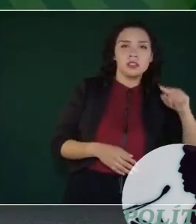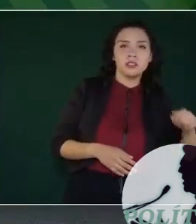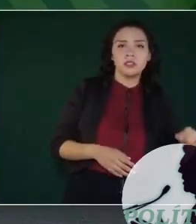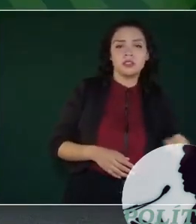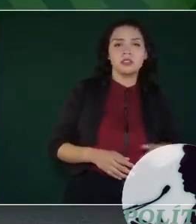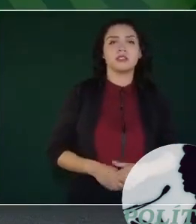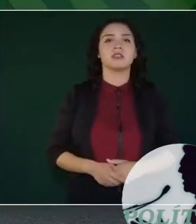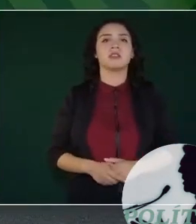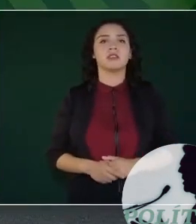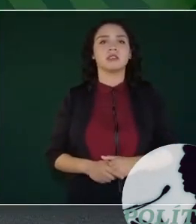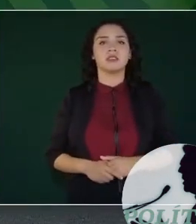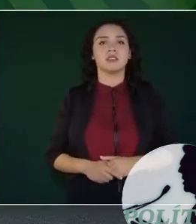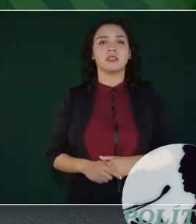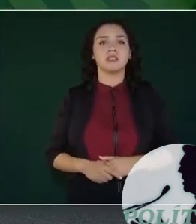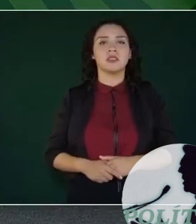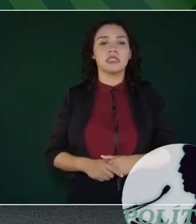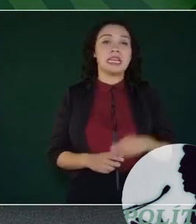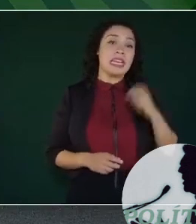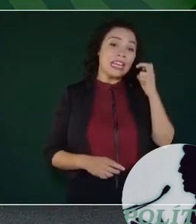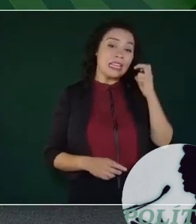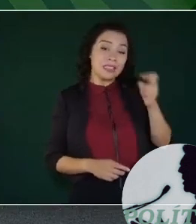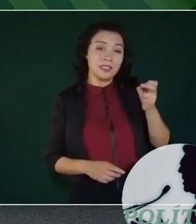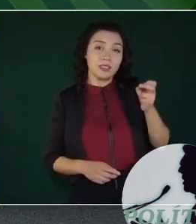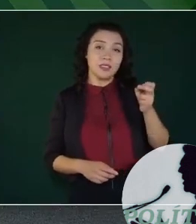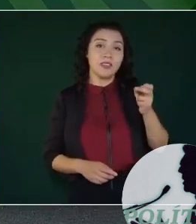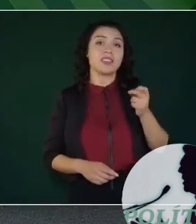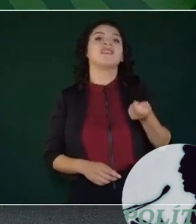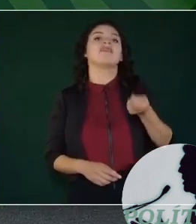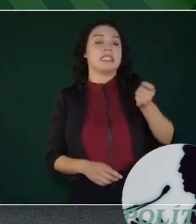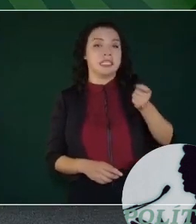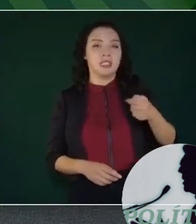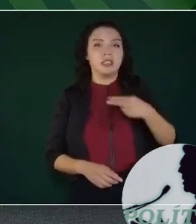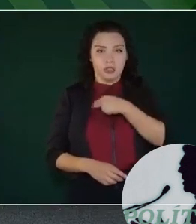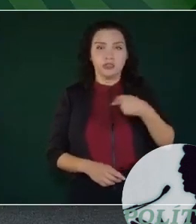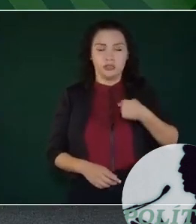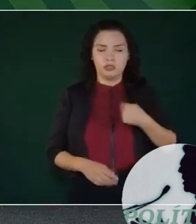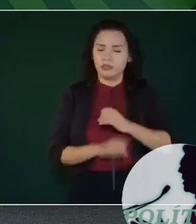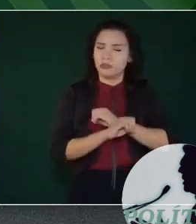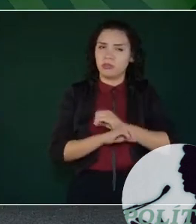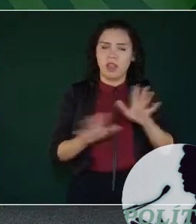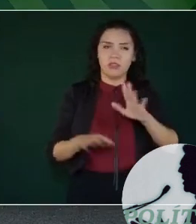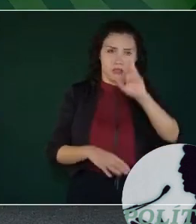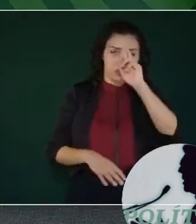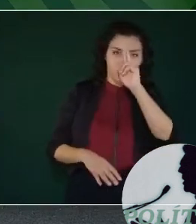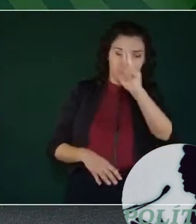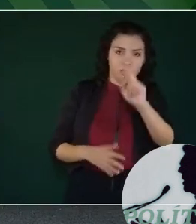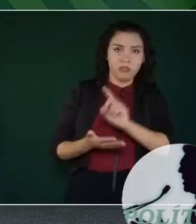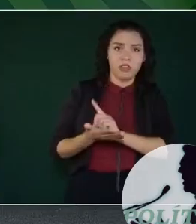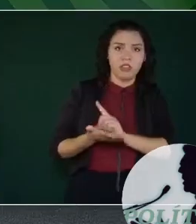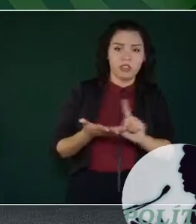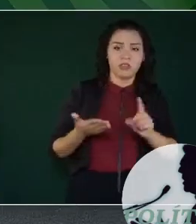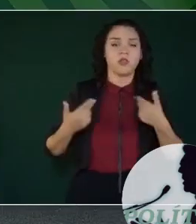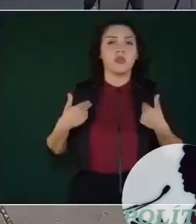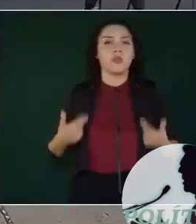Esto es un indicador de que respetamos derechos humanos